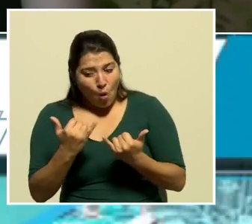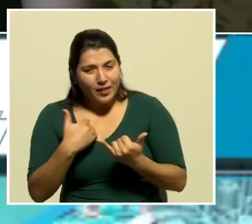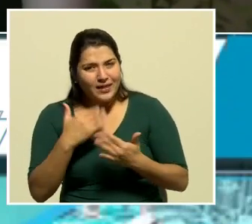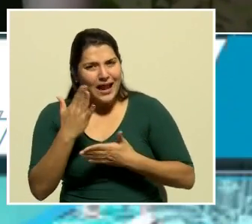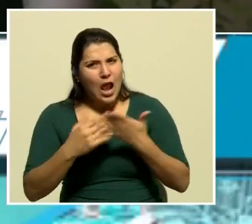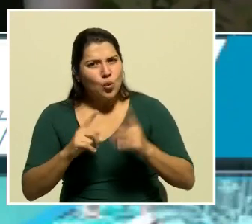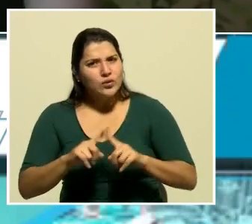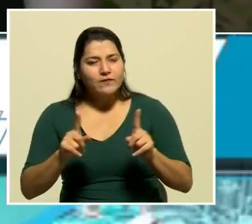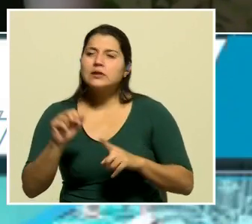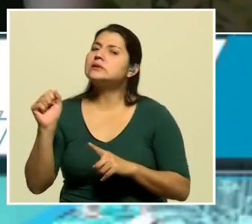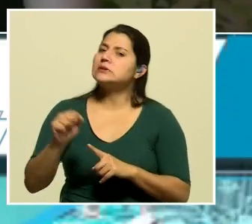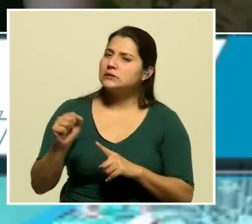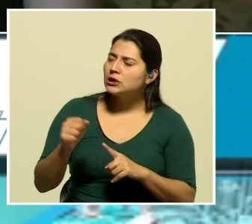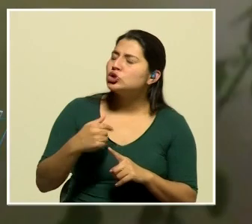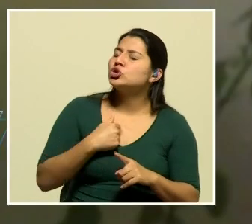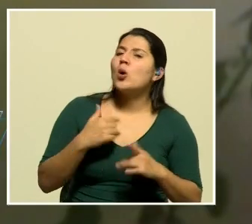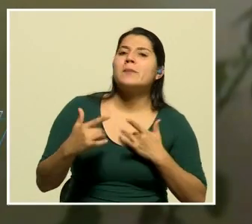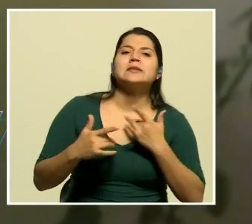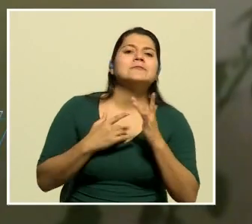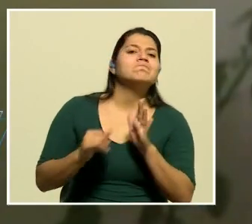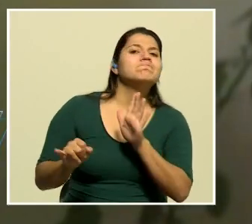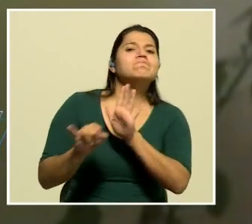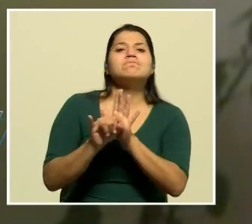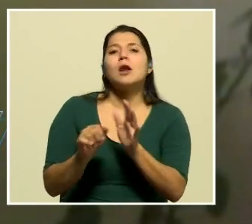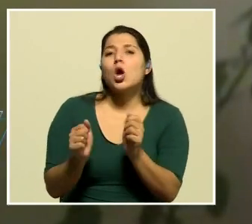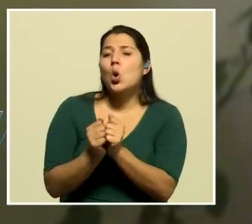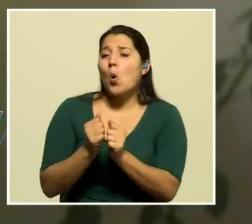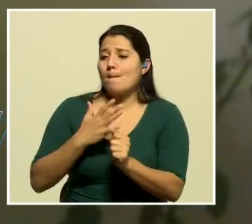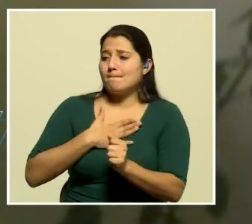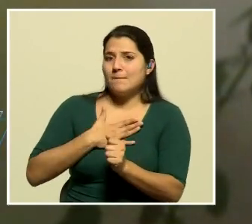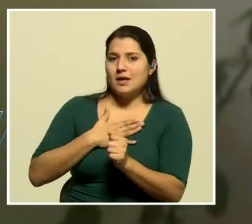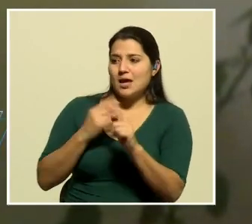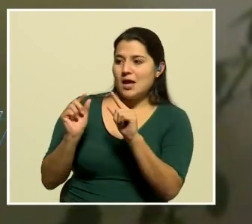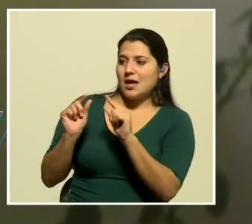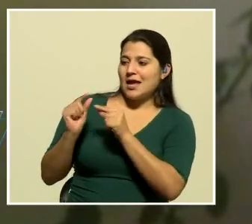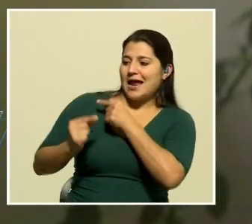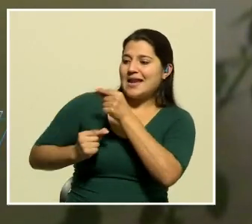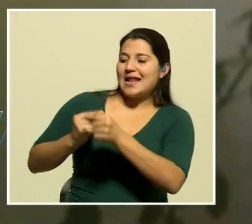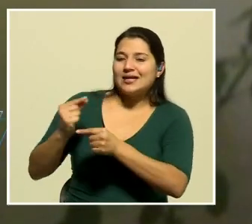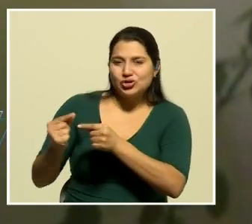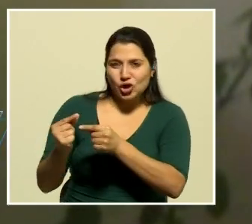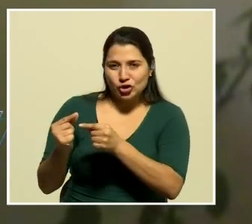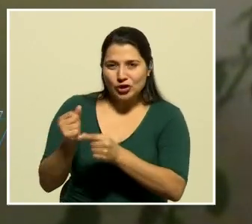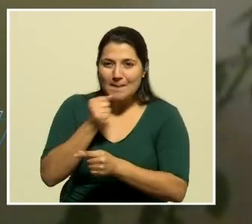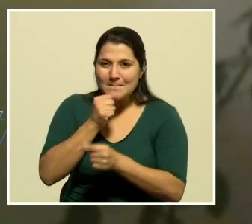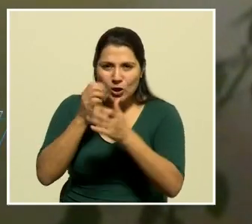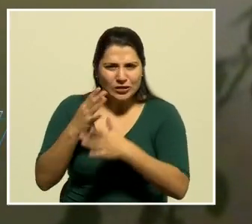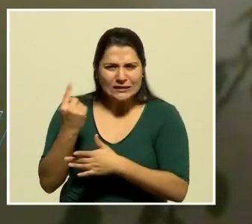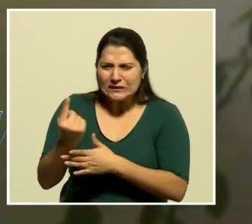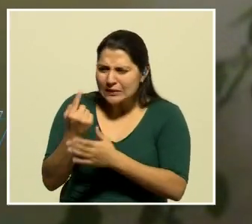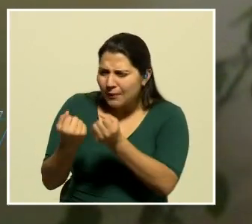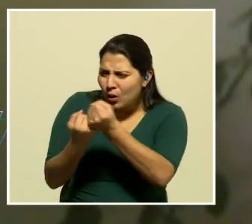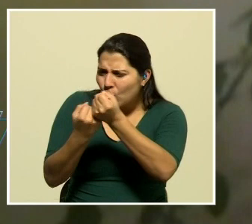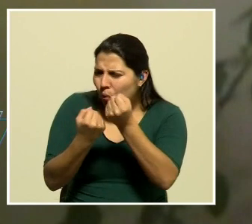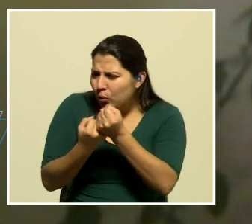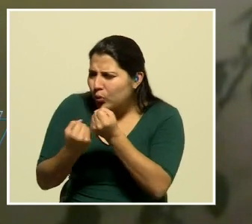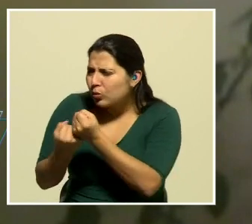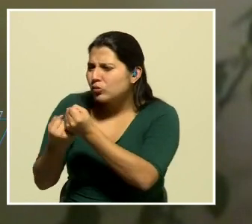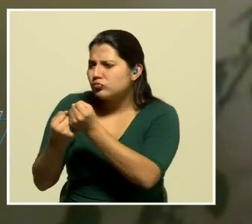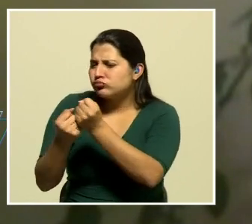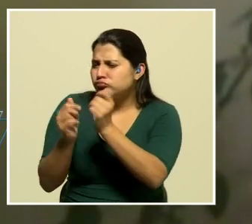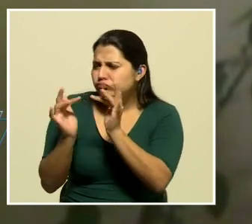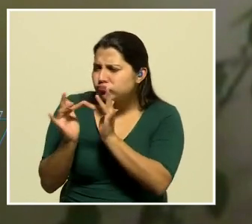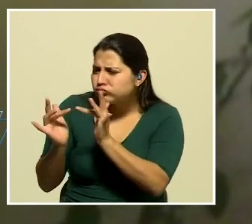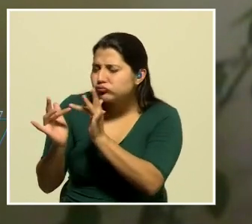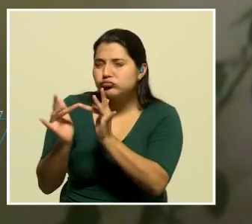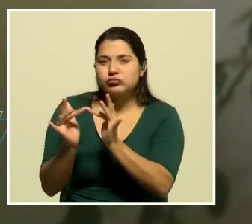Sí, yo me siento muy identificada con mi generación de periodistas. La verdad, siempre nos apoyamos y además estamos como muy en